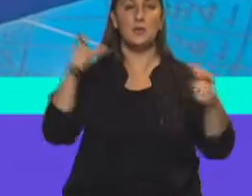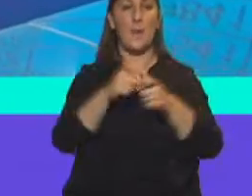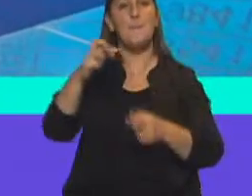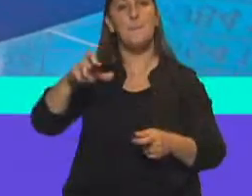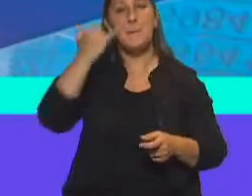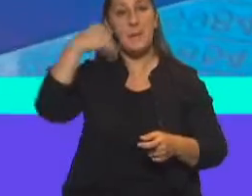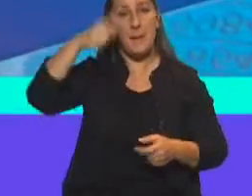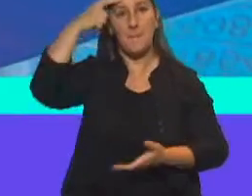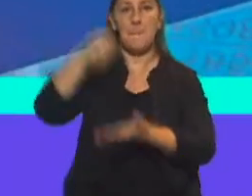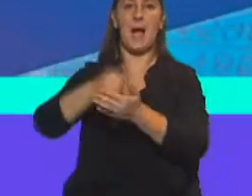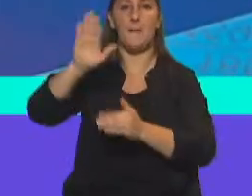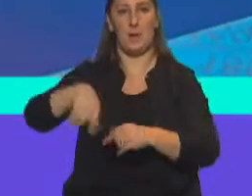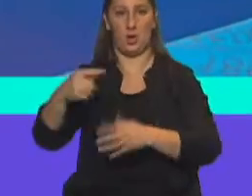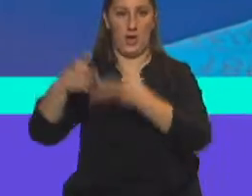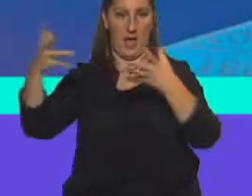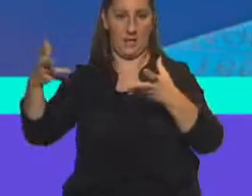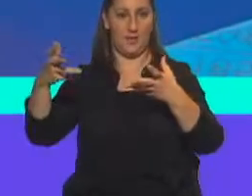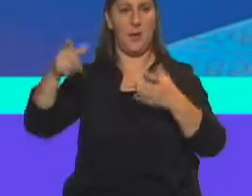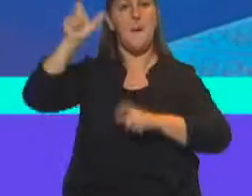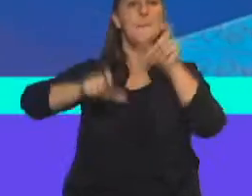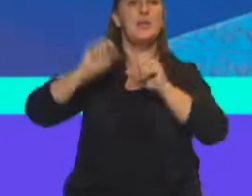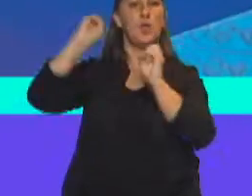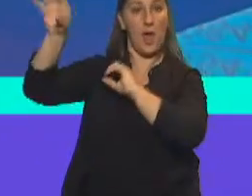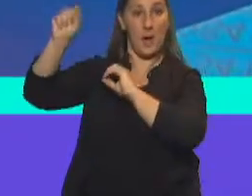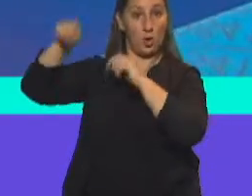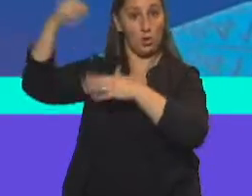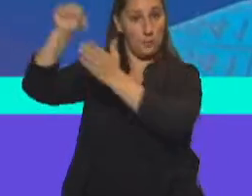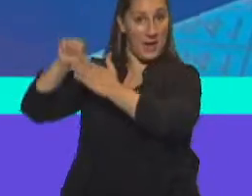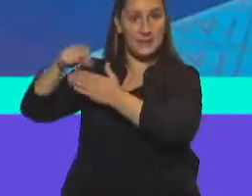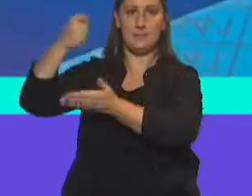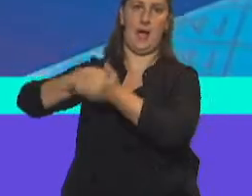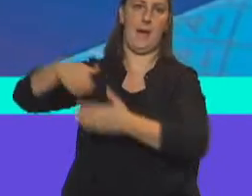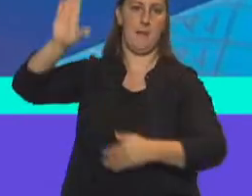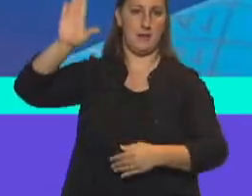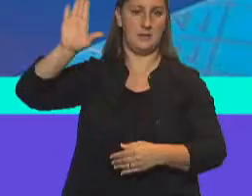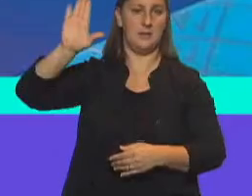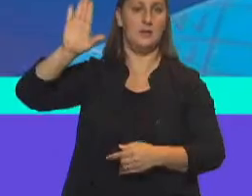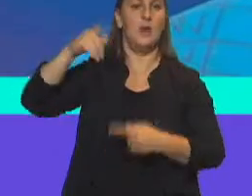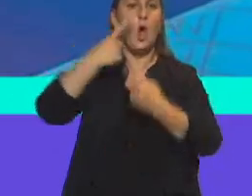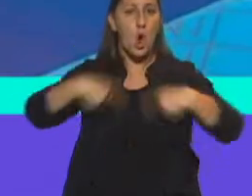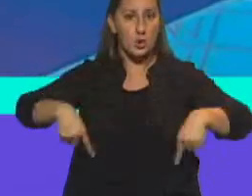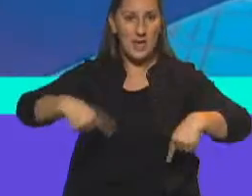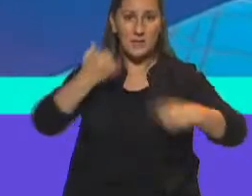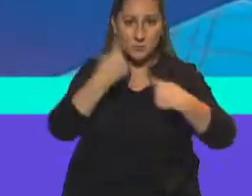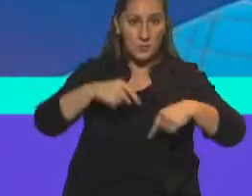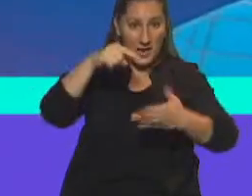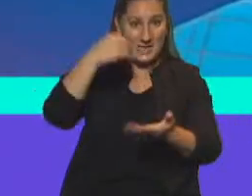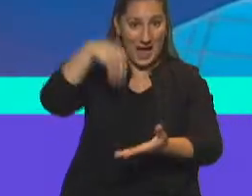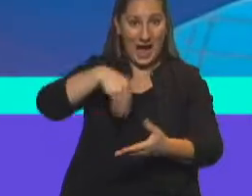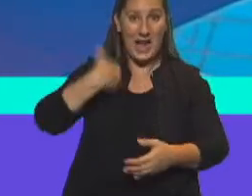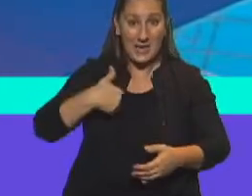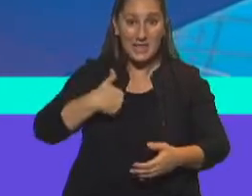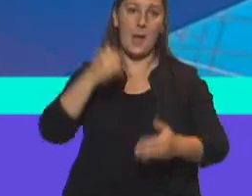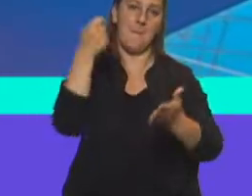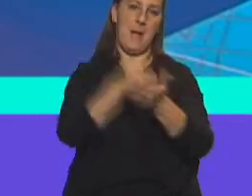menos que las grandes. Bienes en el exterior, el que los tiene afuera paga más. Si tenés los bienes acá, pagas menos. Estoy hablando del impuesto a los